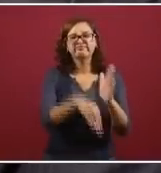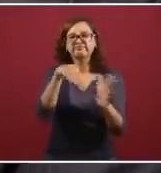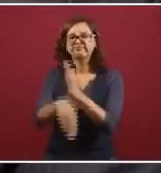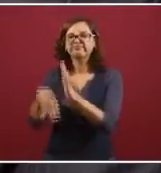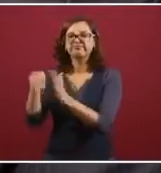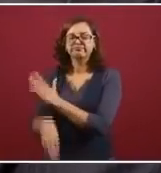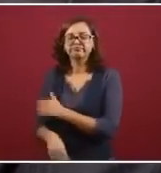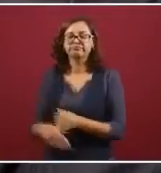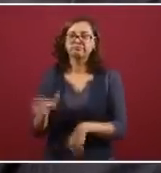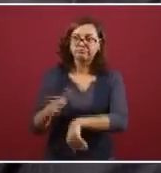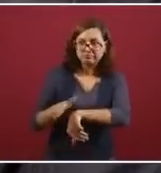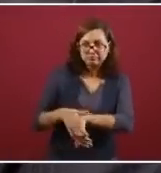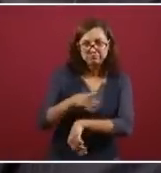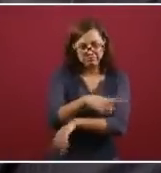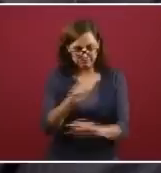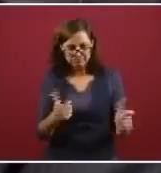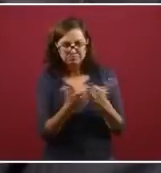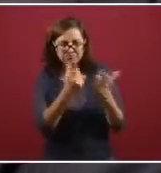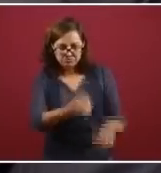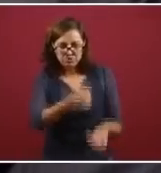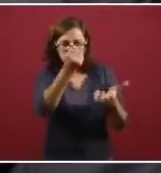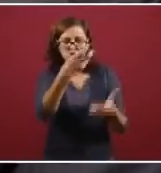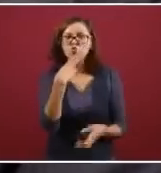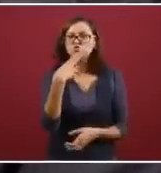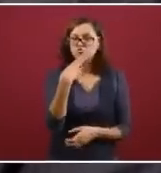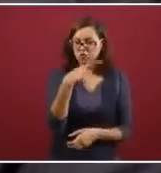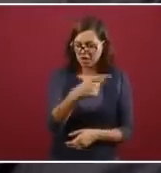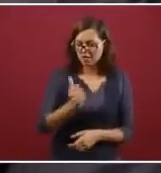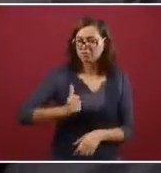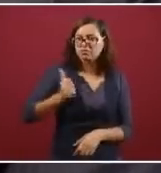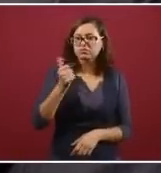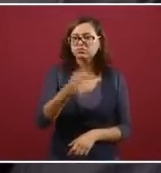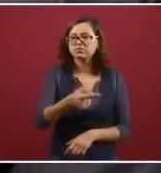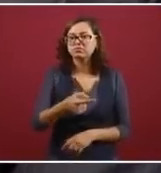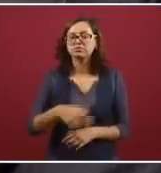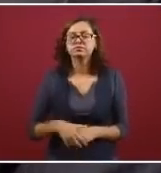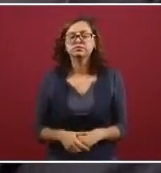fondo para